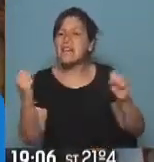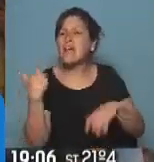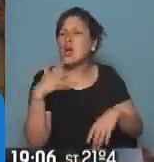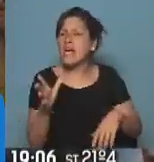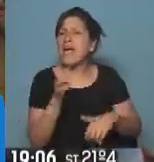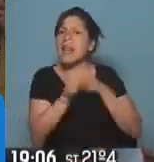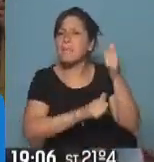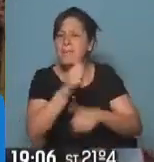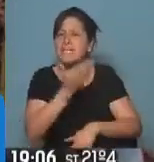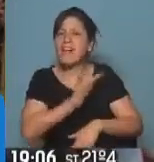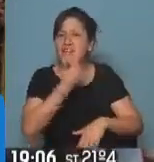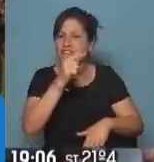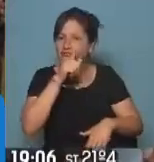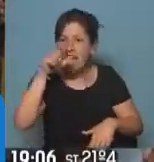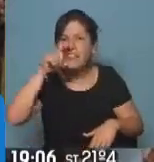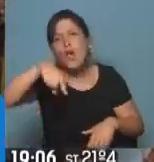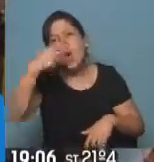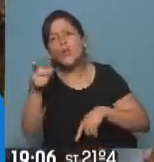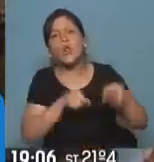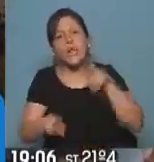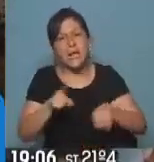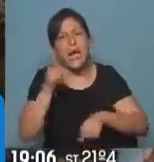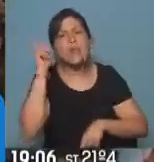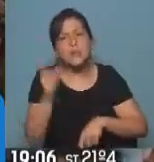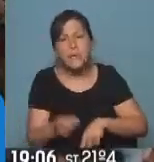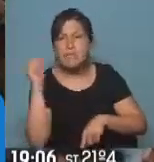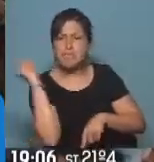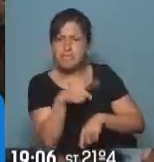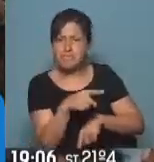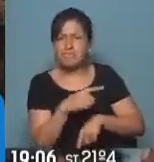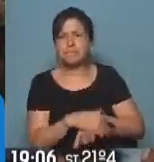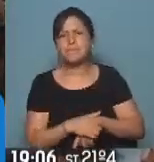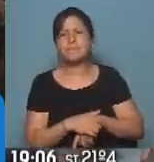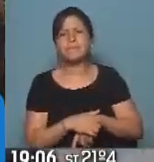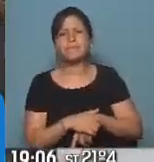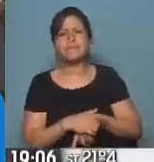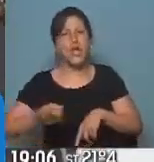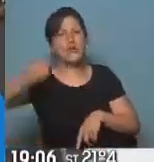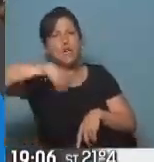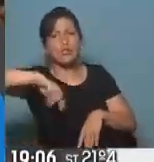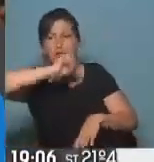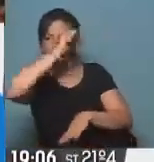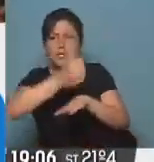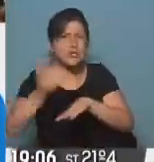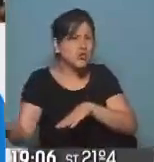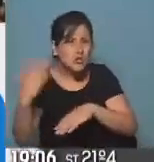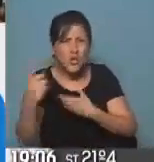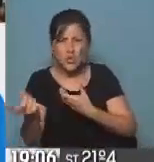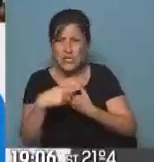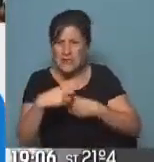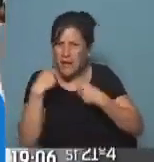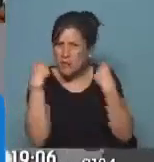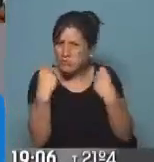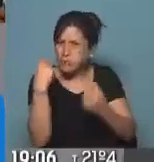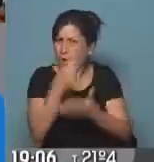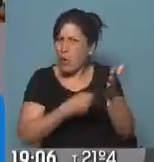también a uno de los delegados de esta planta ubicada en San Fernando de la empresa FATE. Estamos acá todos los sindicatos de lucha porque